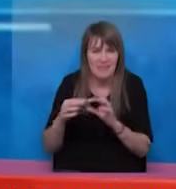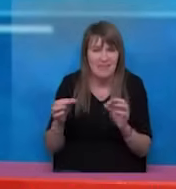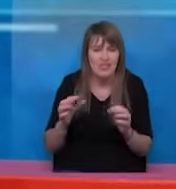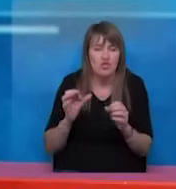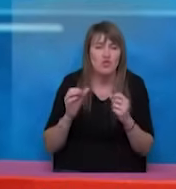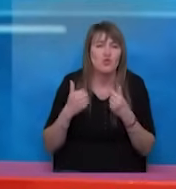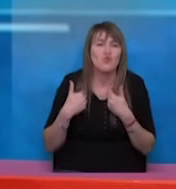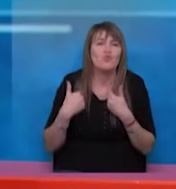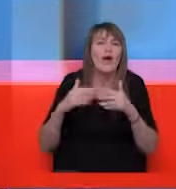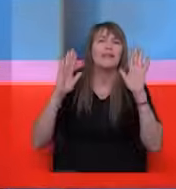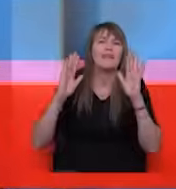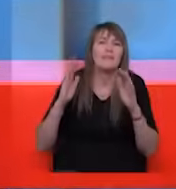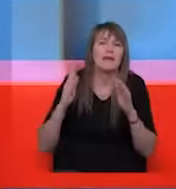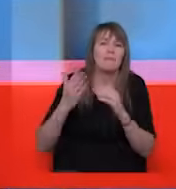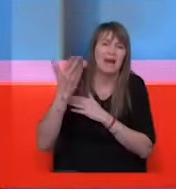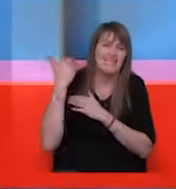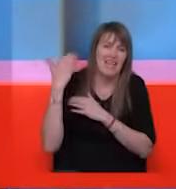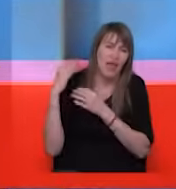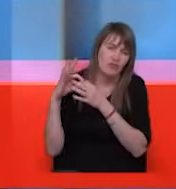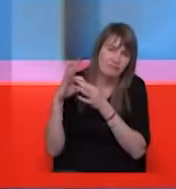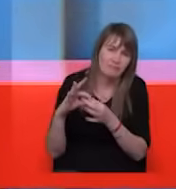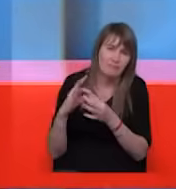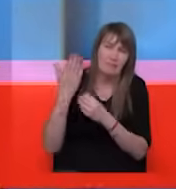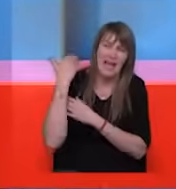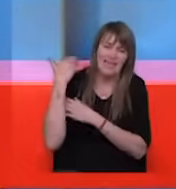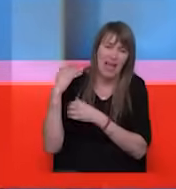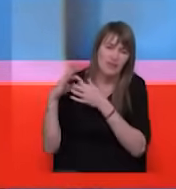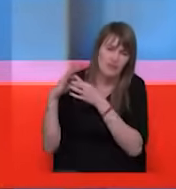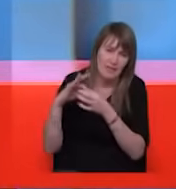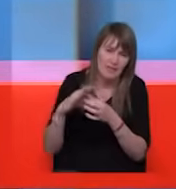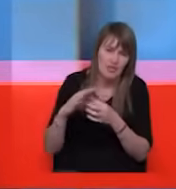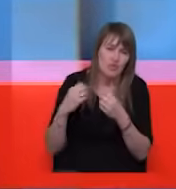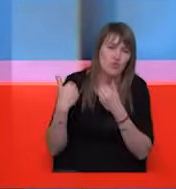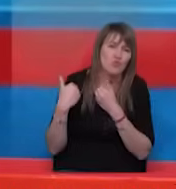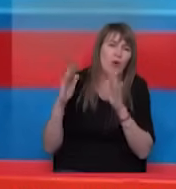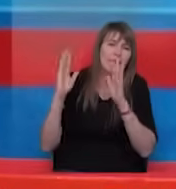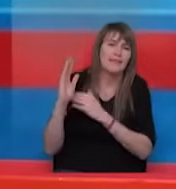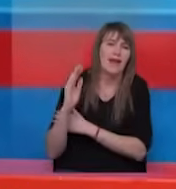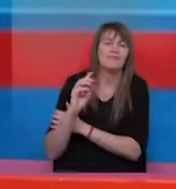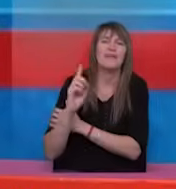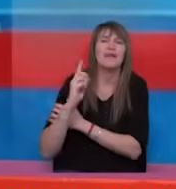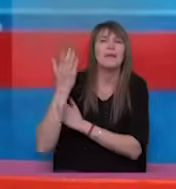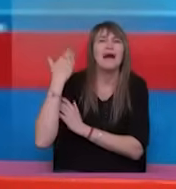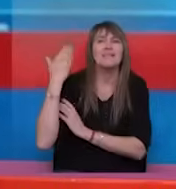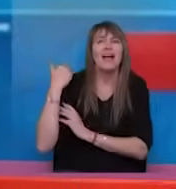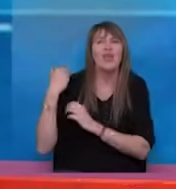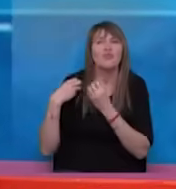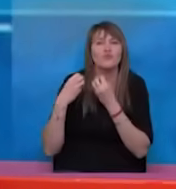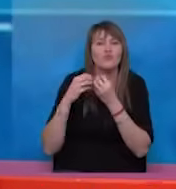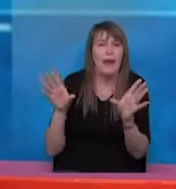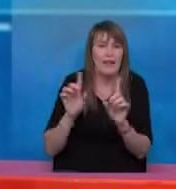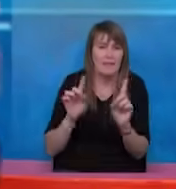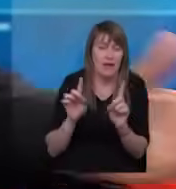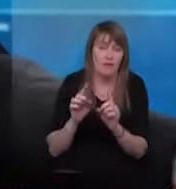suéltame pasado. Sí. Y hay algo de eso. ¿Sentís eso, también, Marcelo? No es que se suelte el pasado, es que es parte